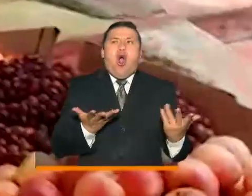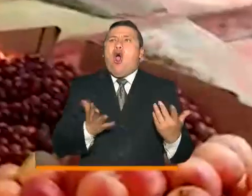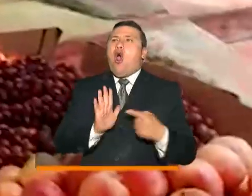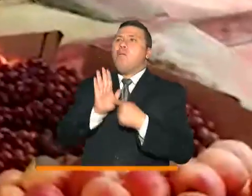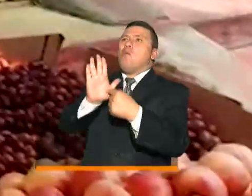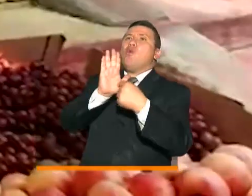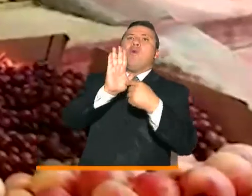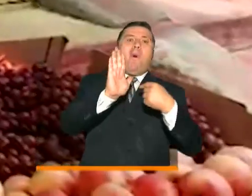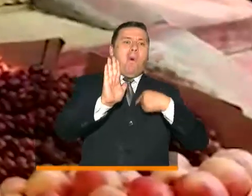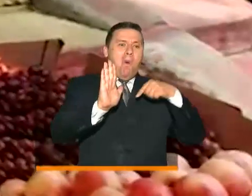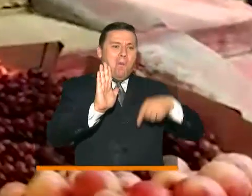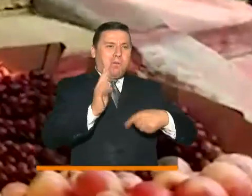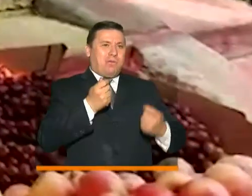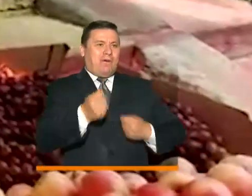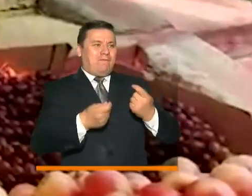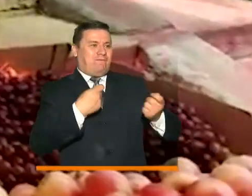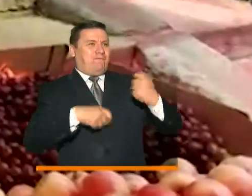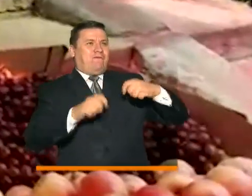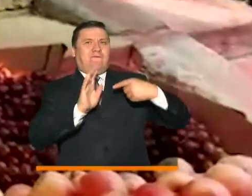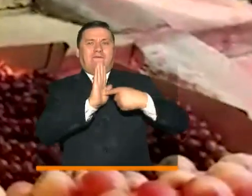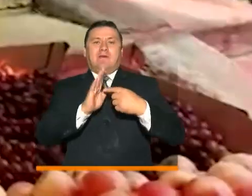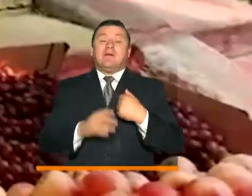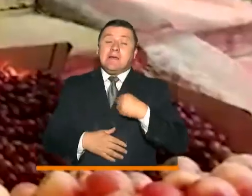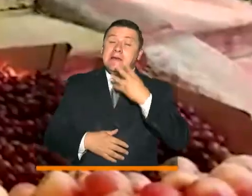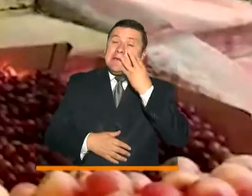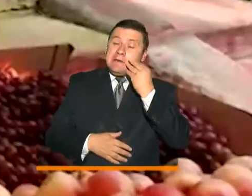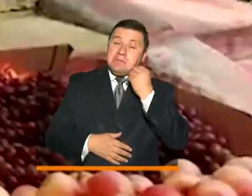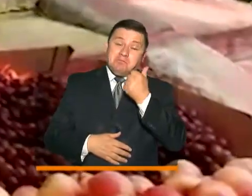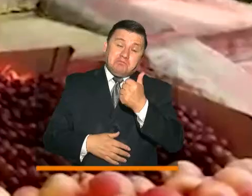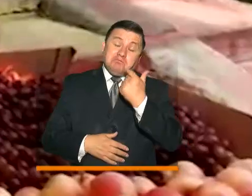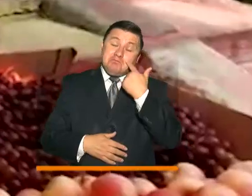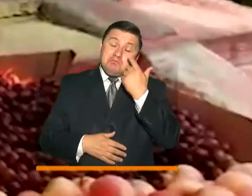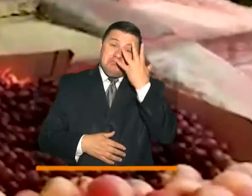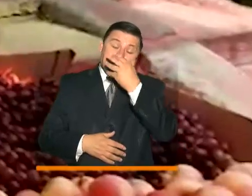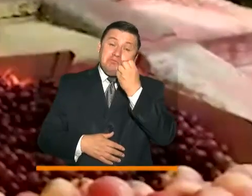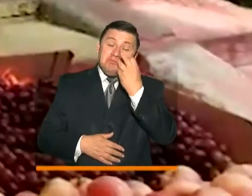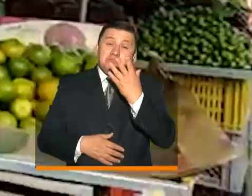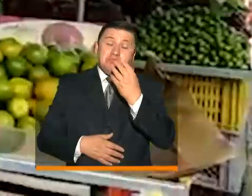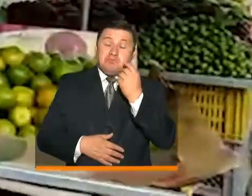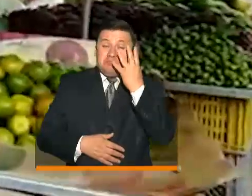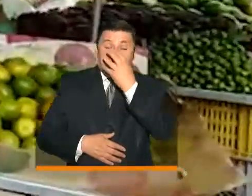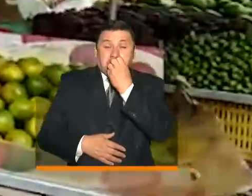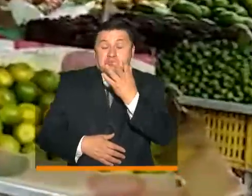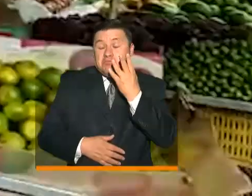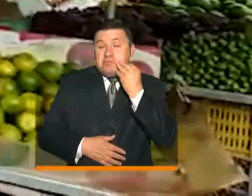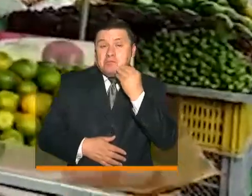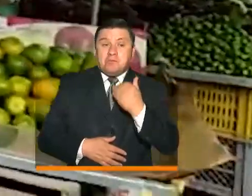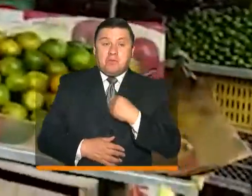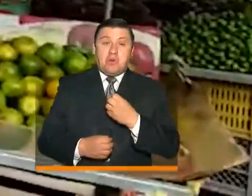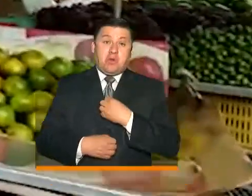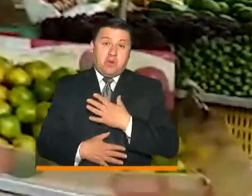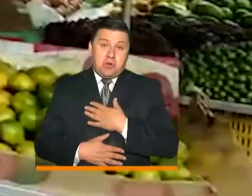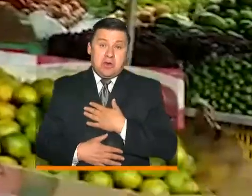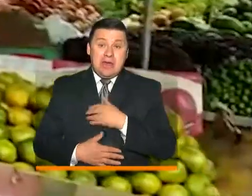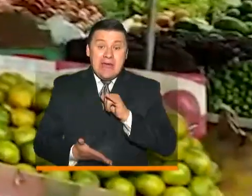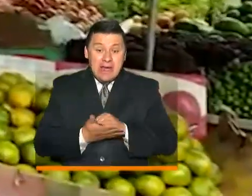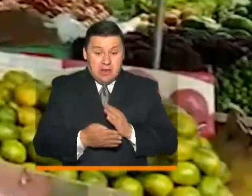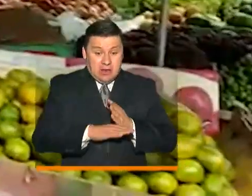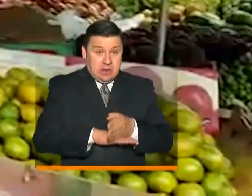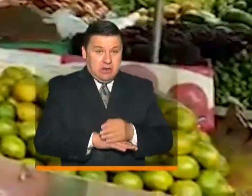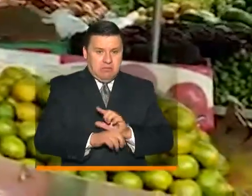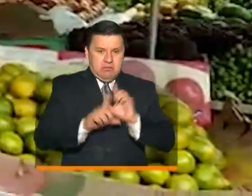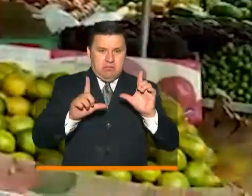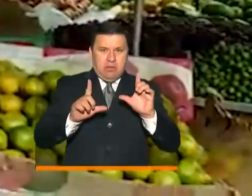para mostrarnos como vendedores. Ha sido una experiencia muy agradable, porque he tenido la oportunidad a través de esto